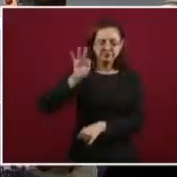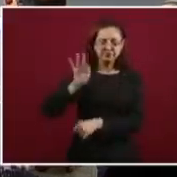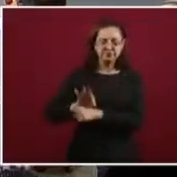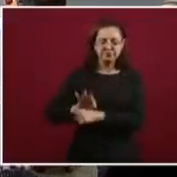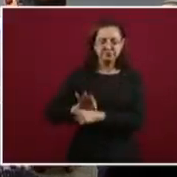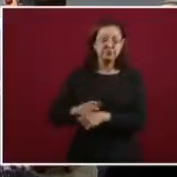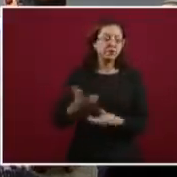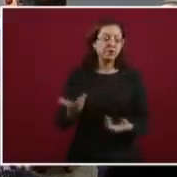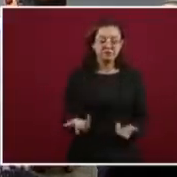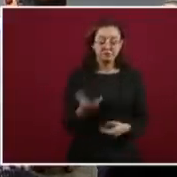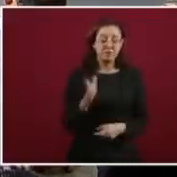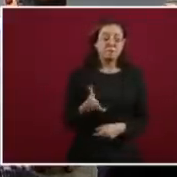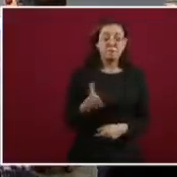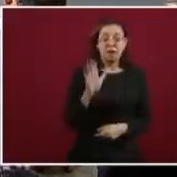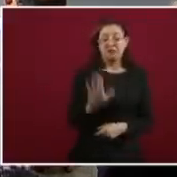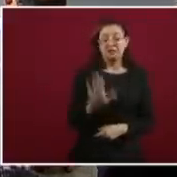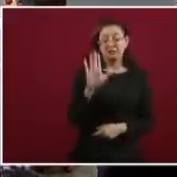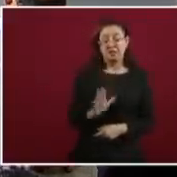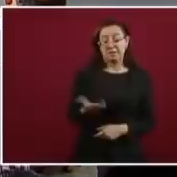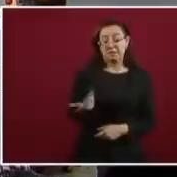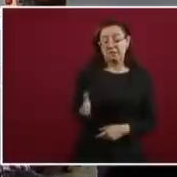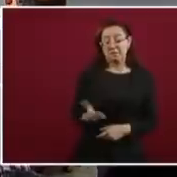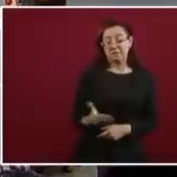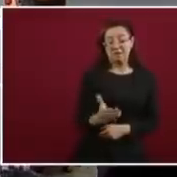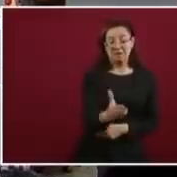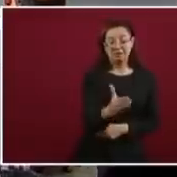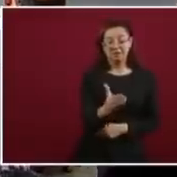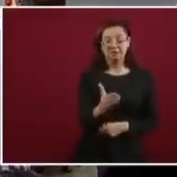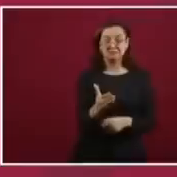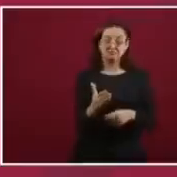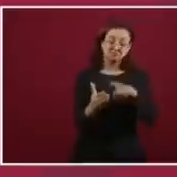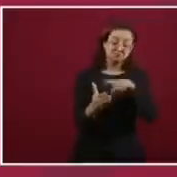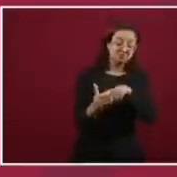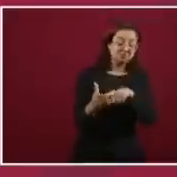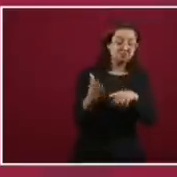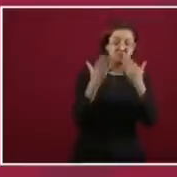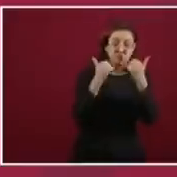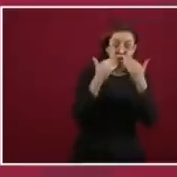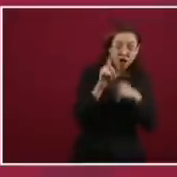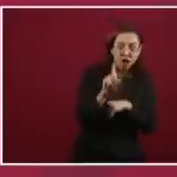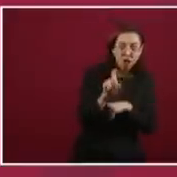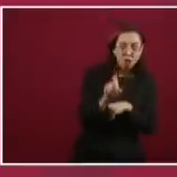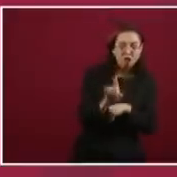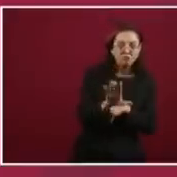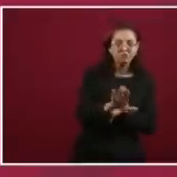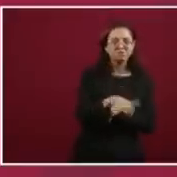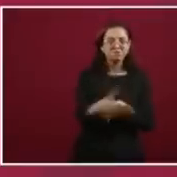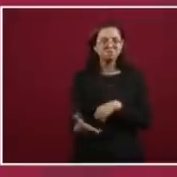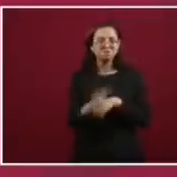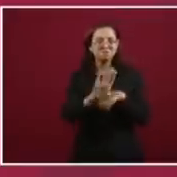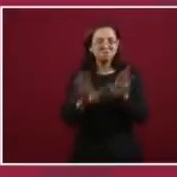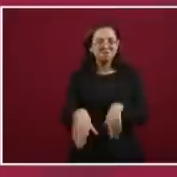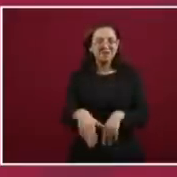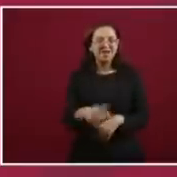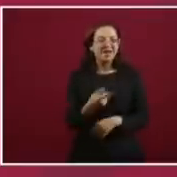al pez que ya no tengan jóvenes que puedan enganchar